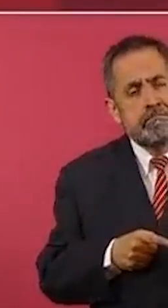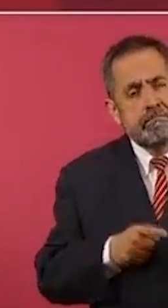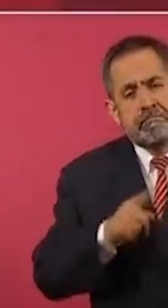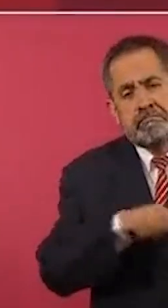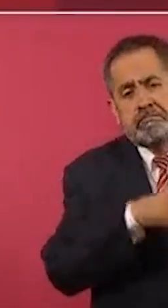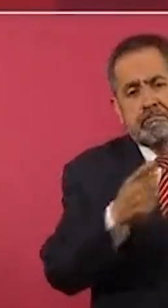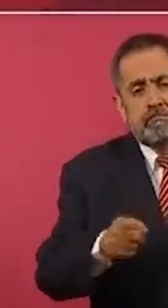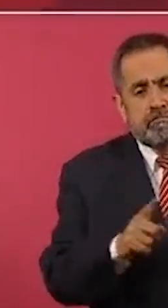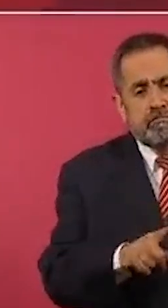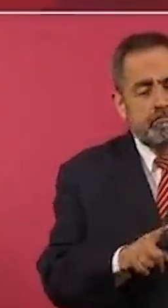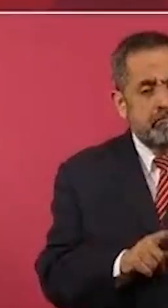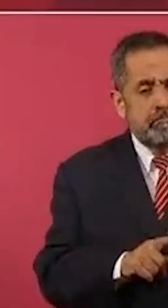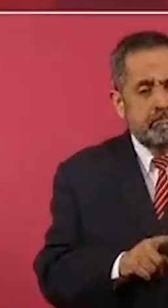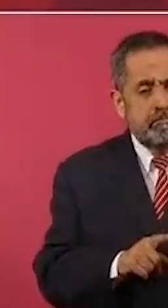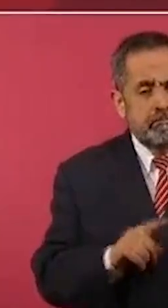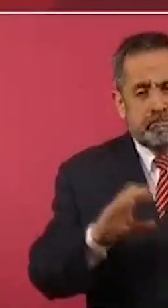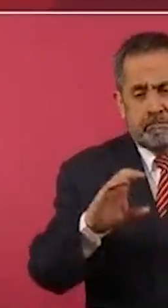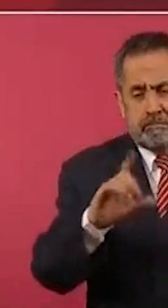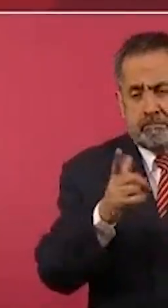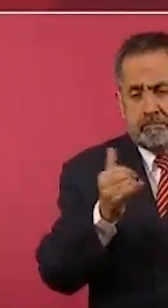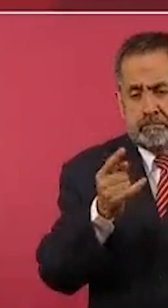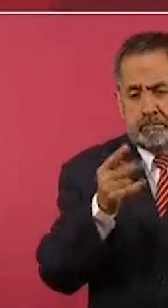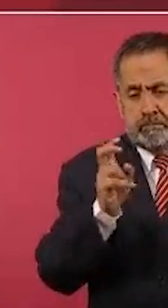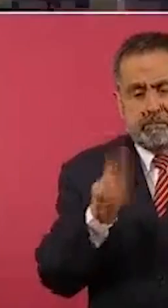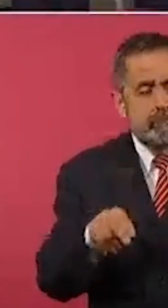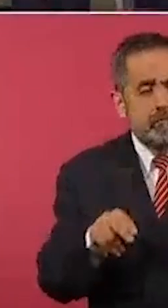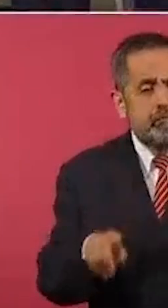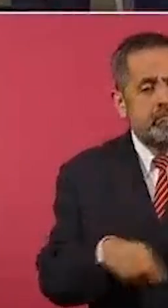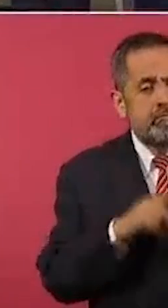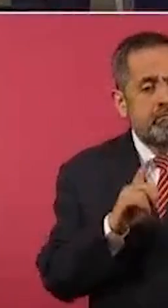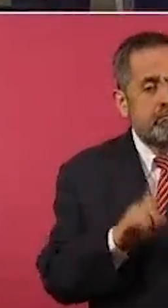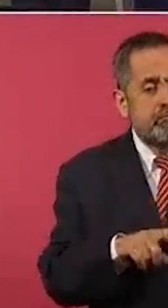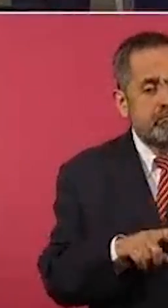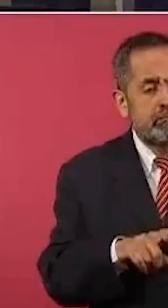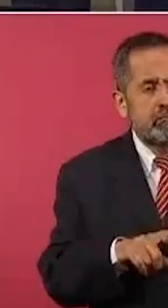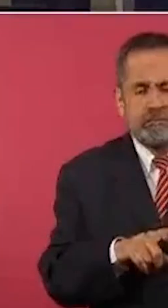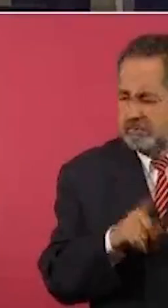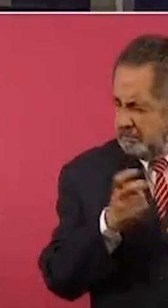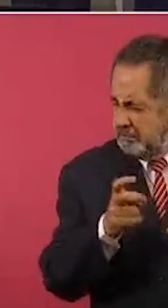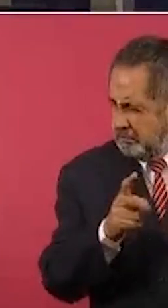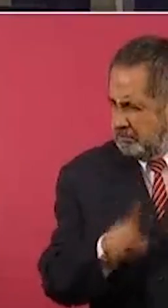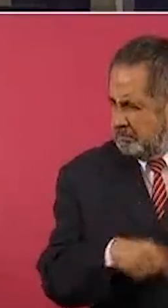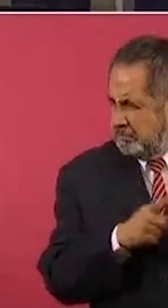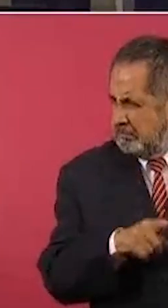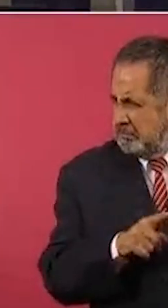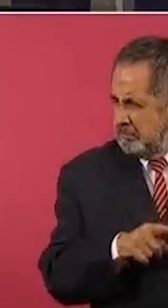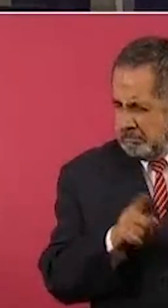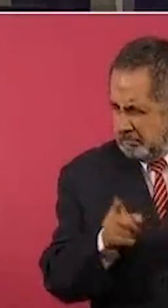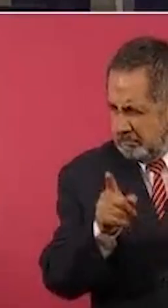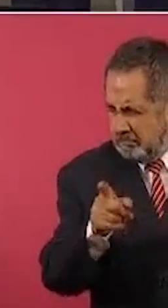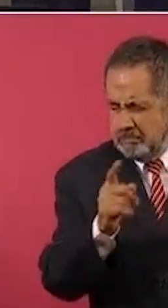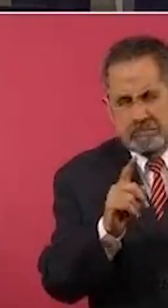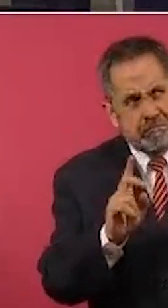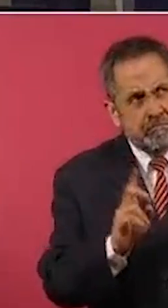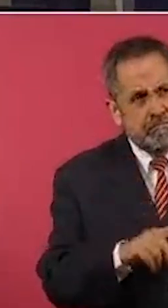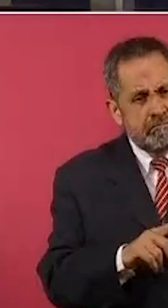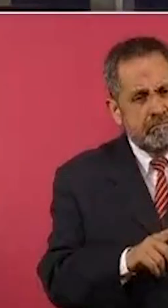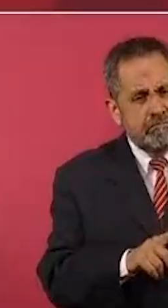luego Clinton, así es, ¿verdad? Luego